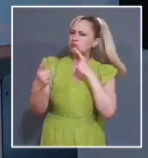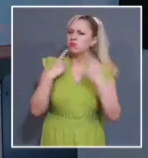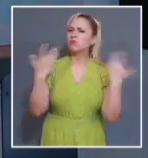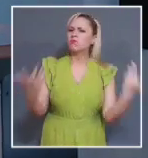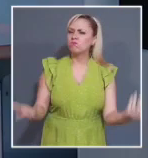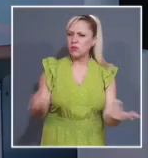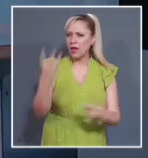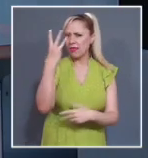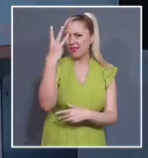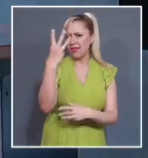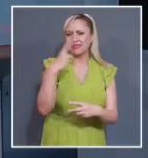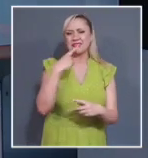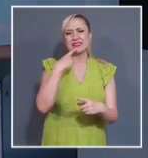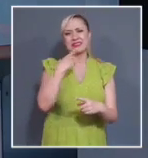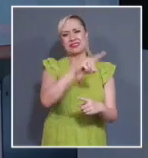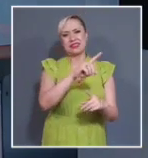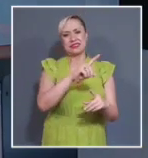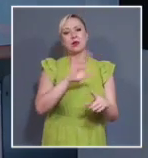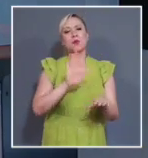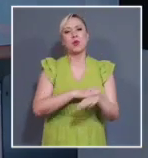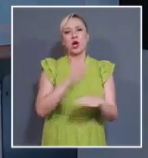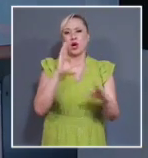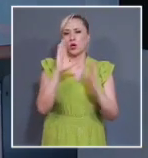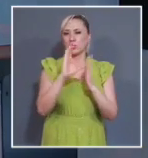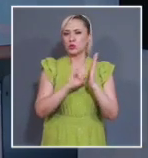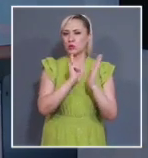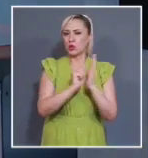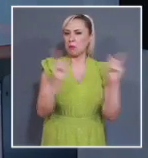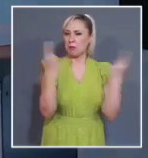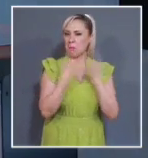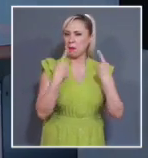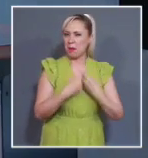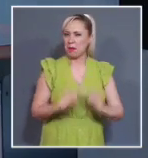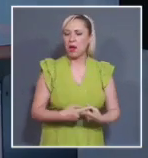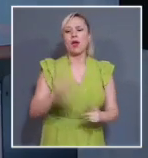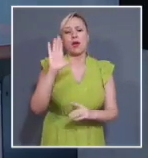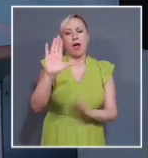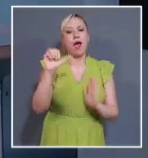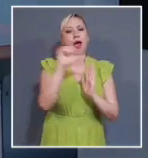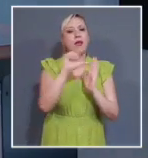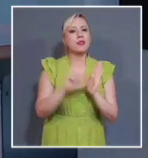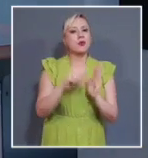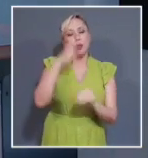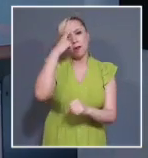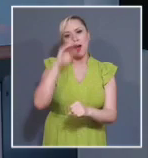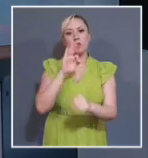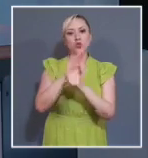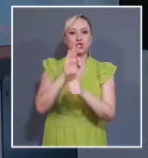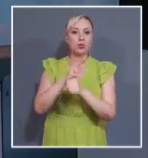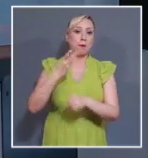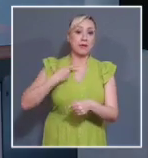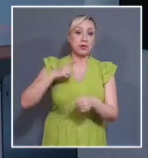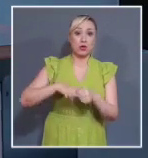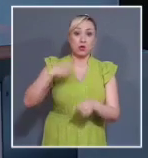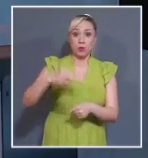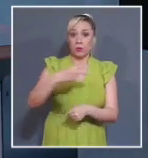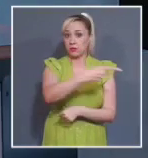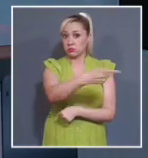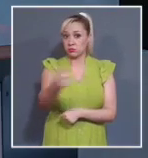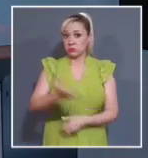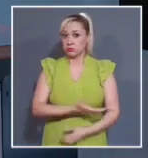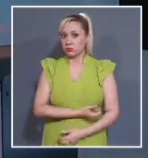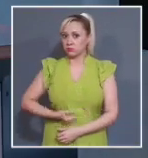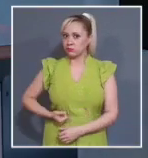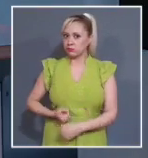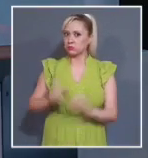de inconstitucionalidad en las que se pide invalidar diversos artículos de las leyes de protección de datos personales en posesión de particulares del Estado de